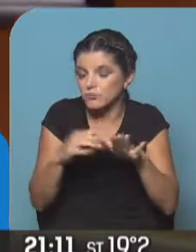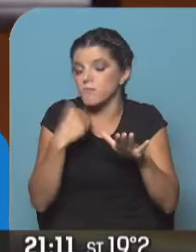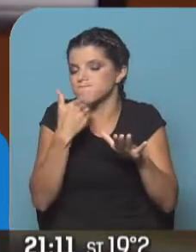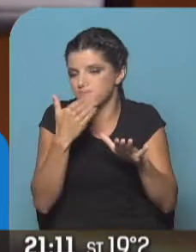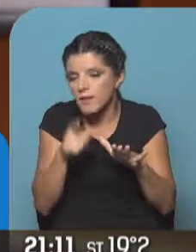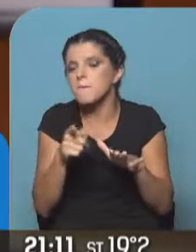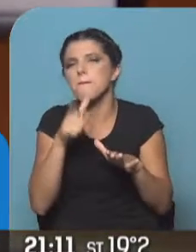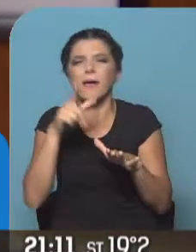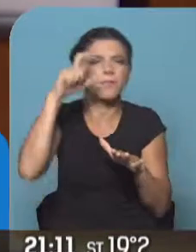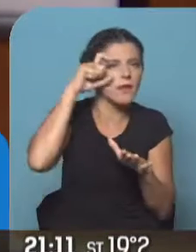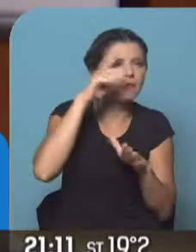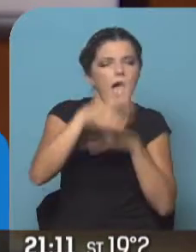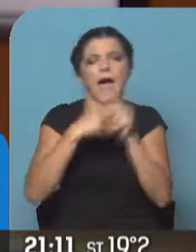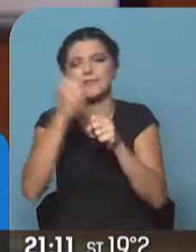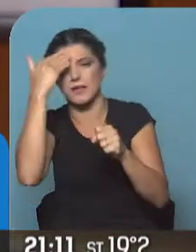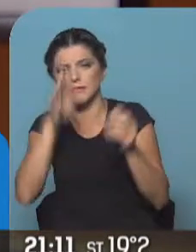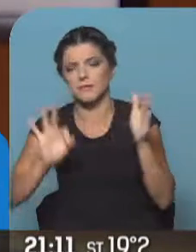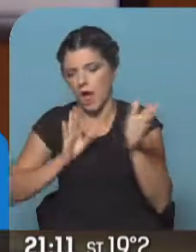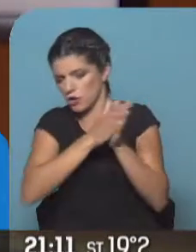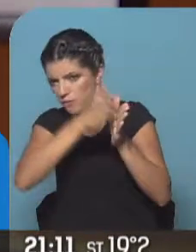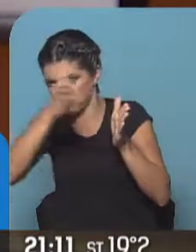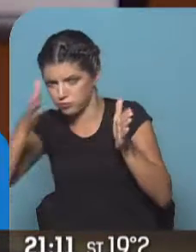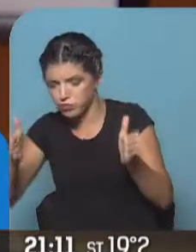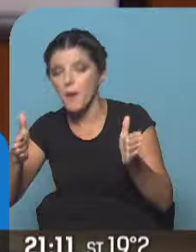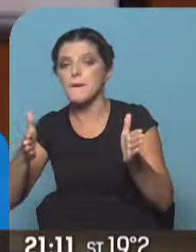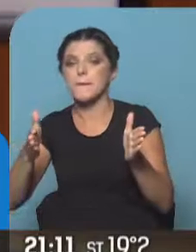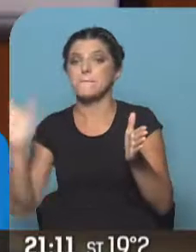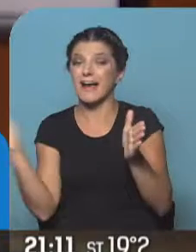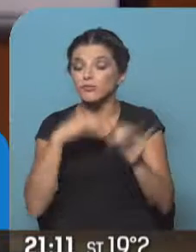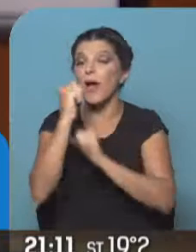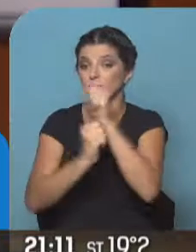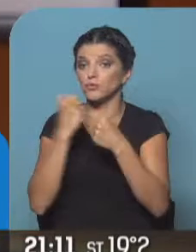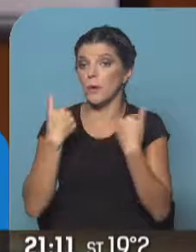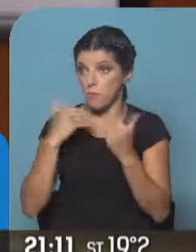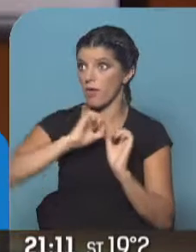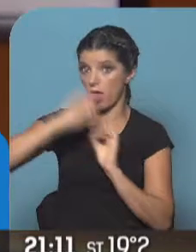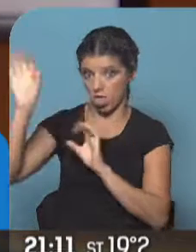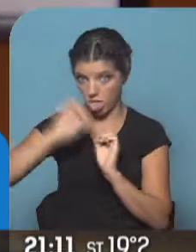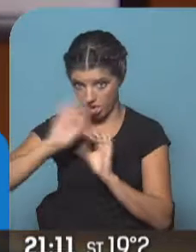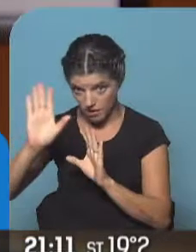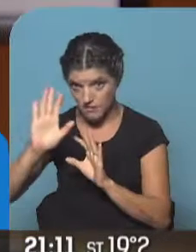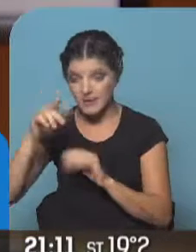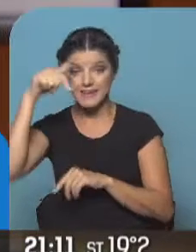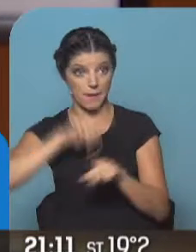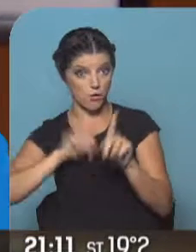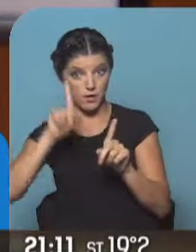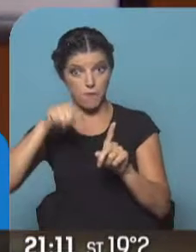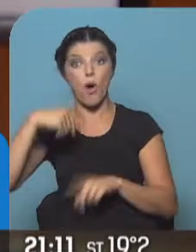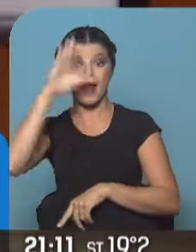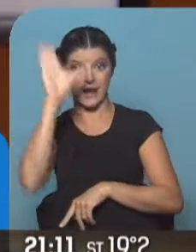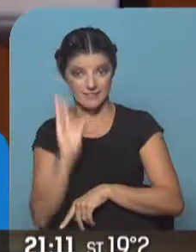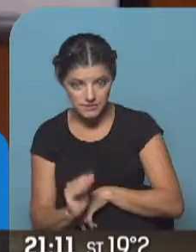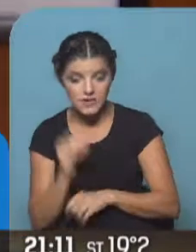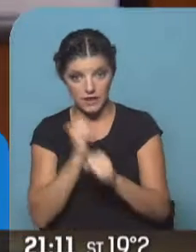años para aquellas industrias más sensibles, cosa que el trabajo argentino no se resienta, y al mismo tiempo vamos a estar